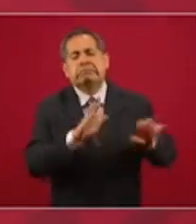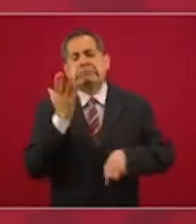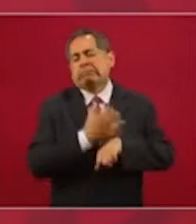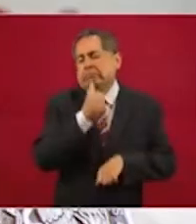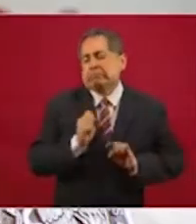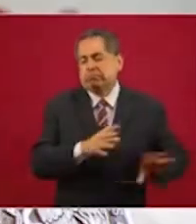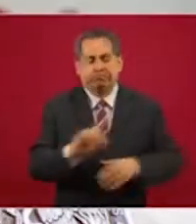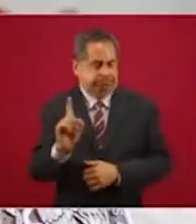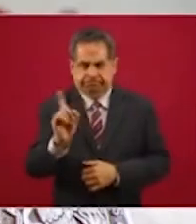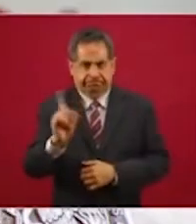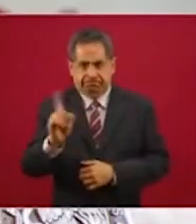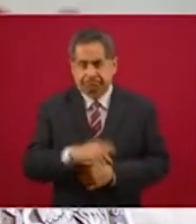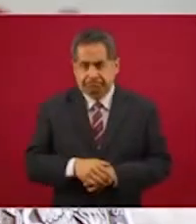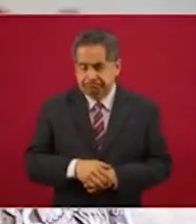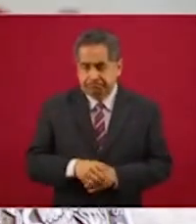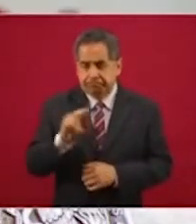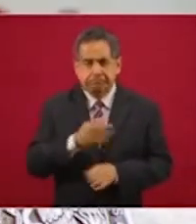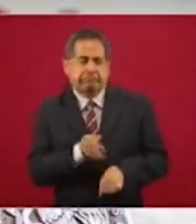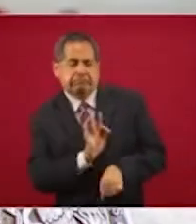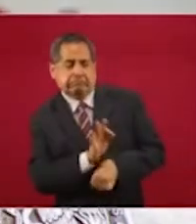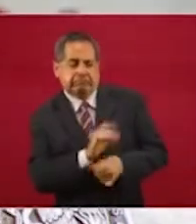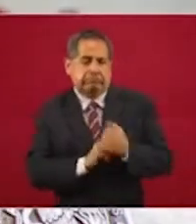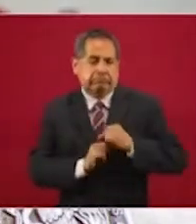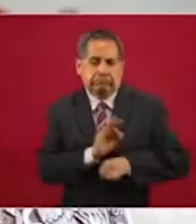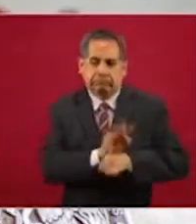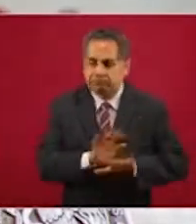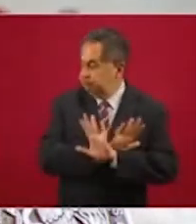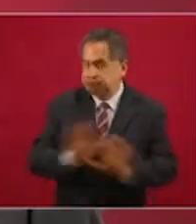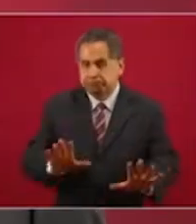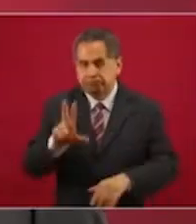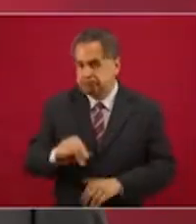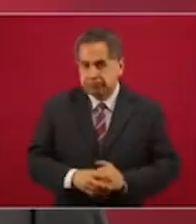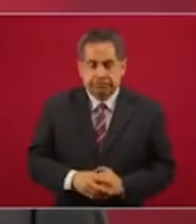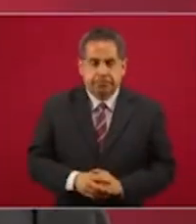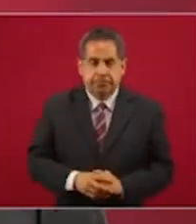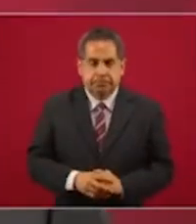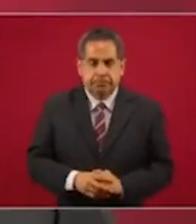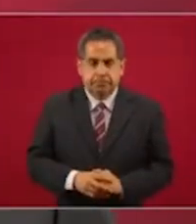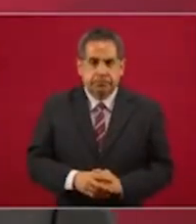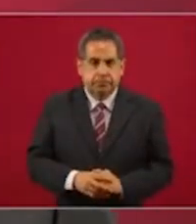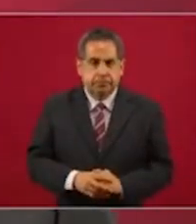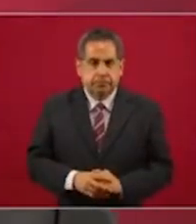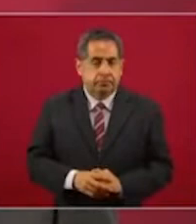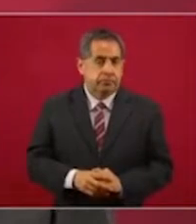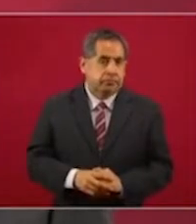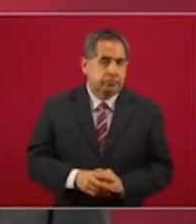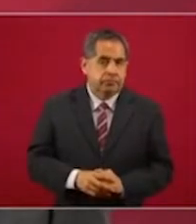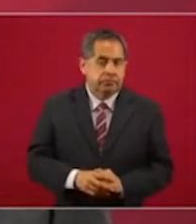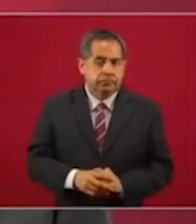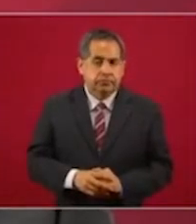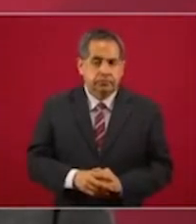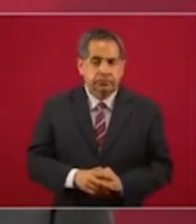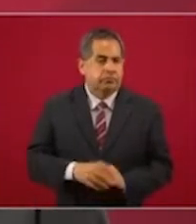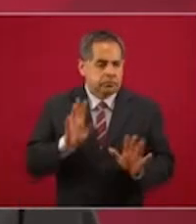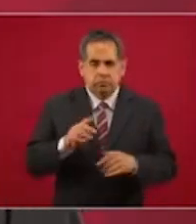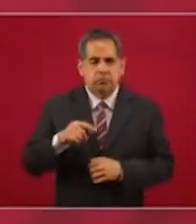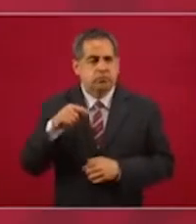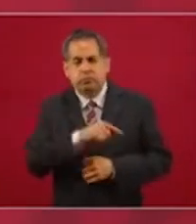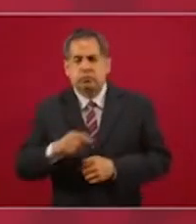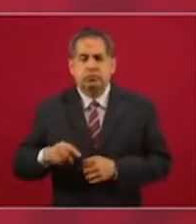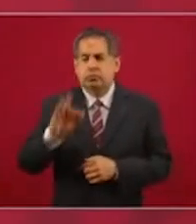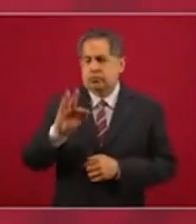no se protege a nadie aunque hay autonomía